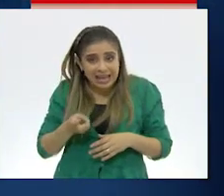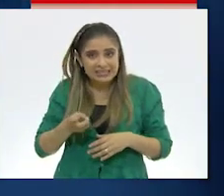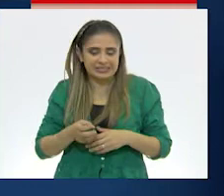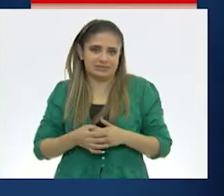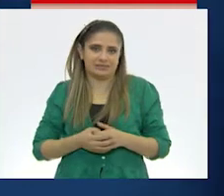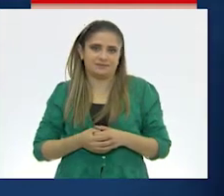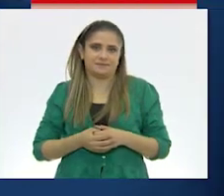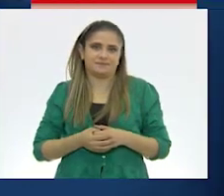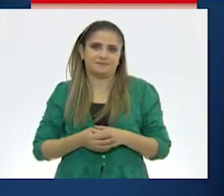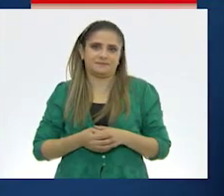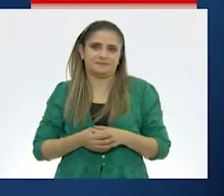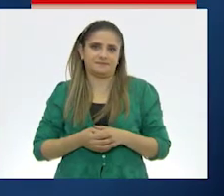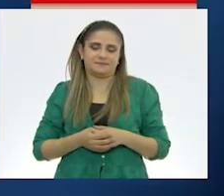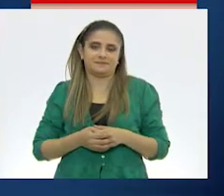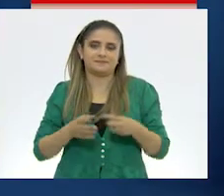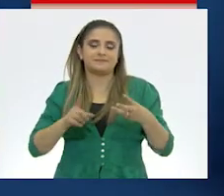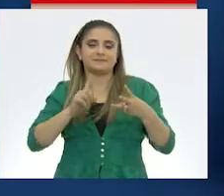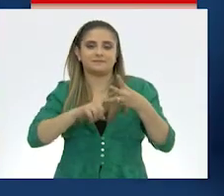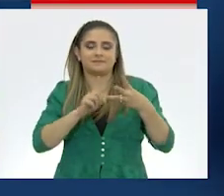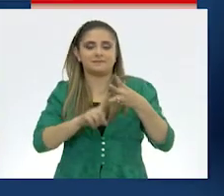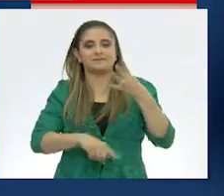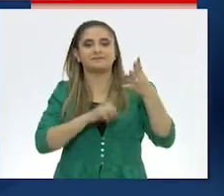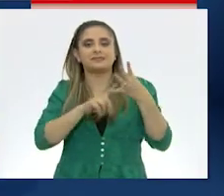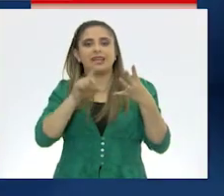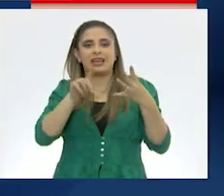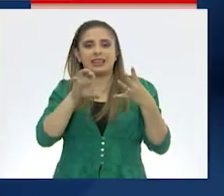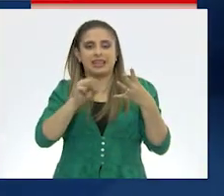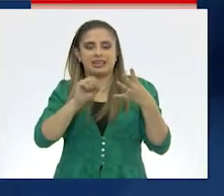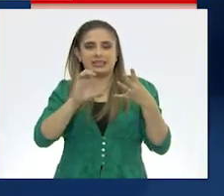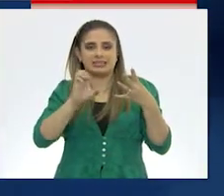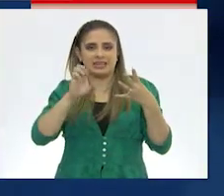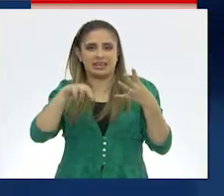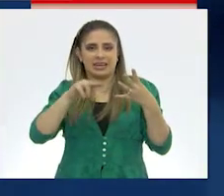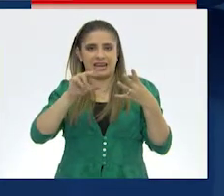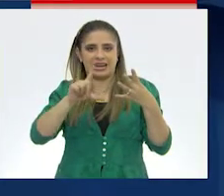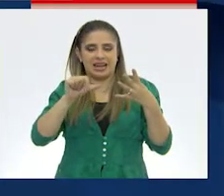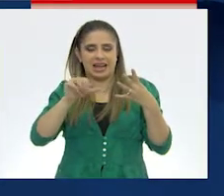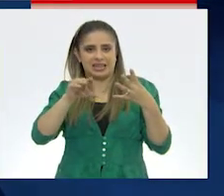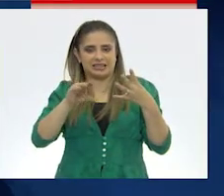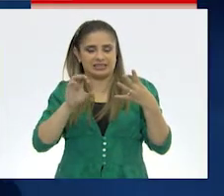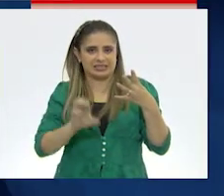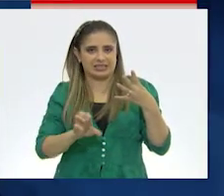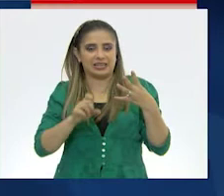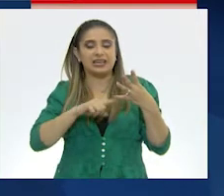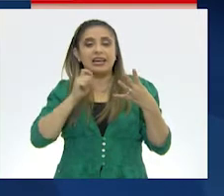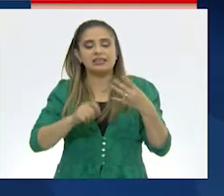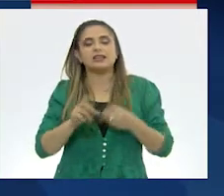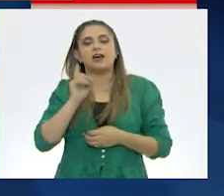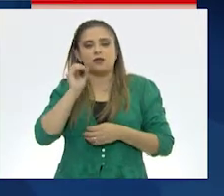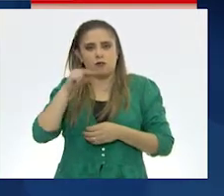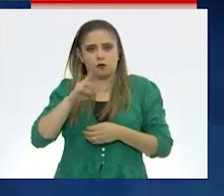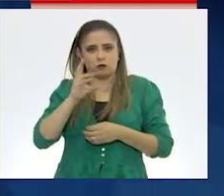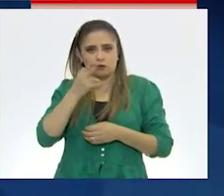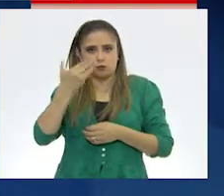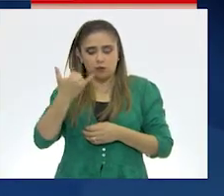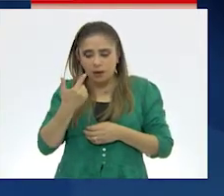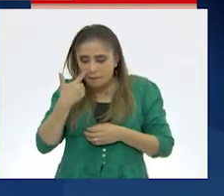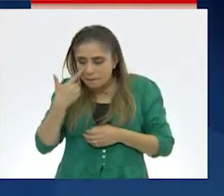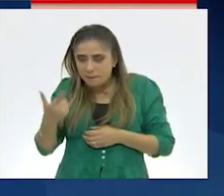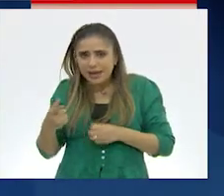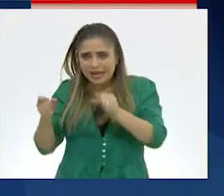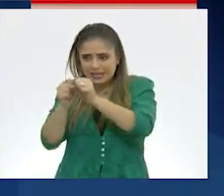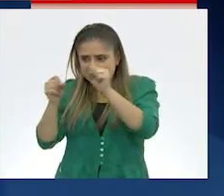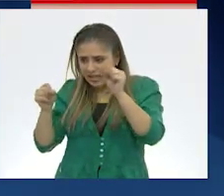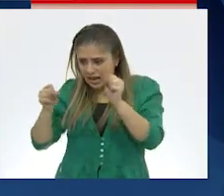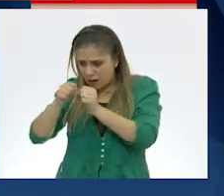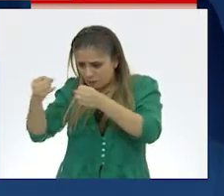desenlace. Y finalmente, el desenlace, que Don Chuy encontró el piso del salón lleno